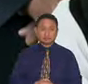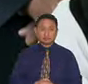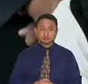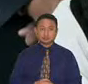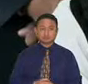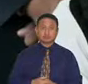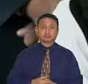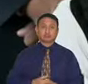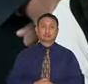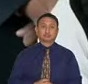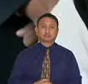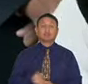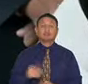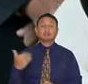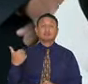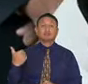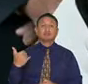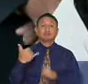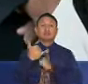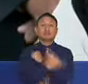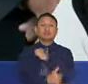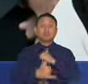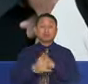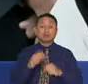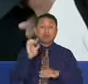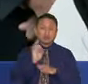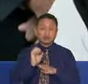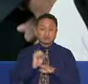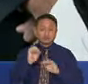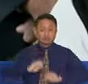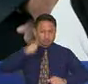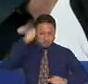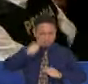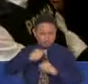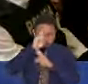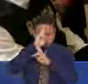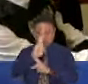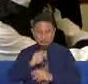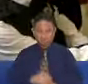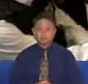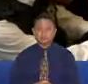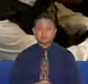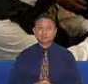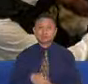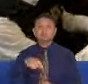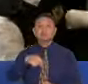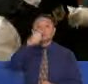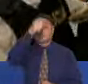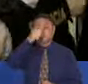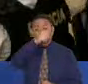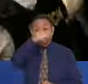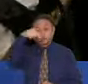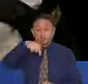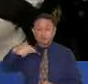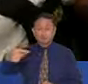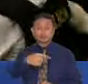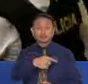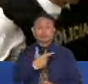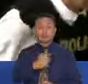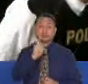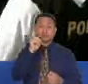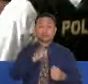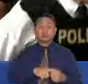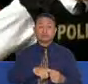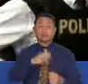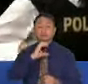justamente tener un país con memoria, con dignidad. Este domingo el movimiento Construye inscribió en